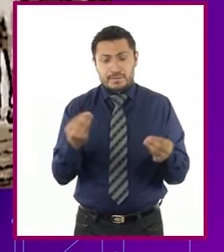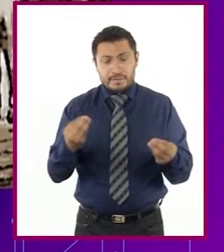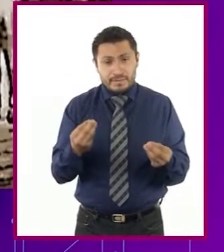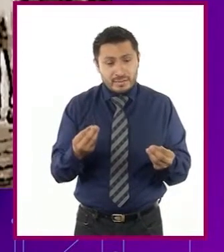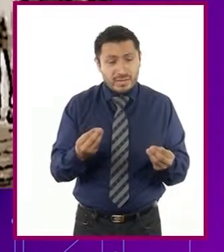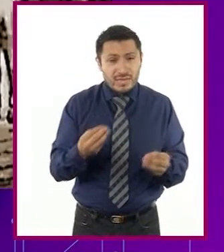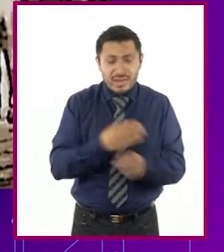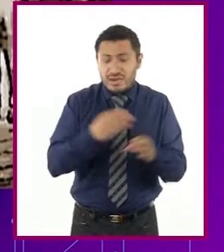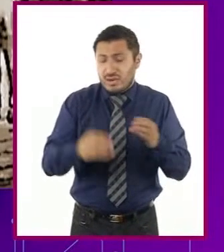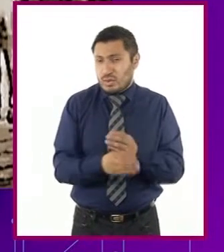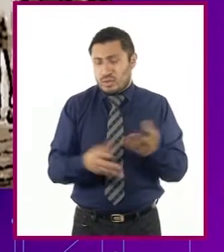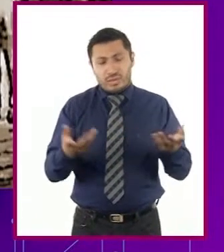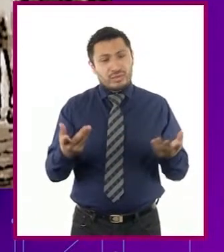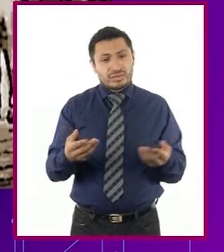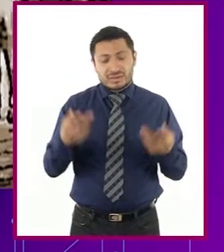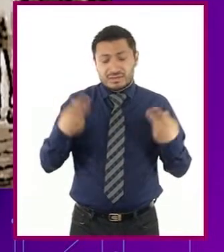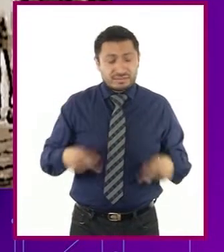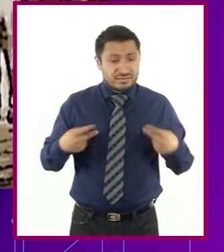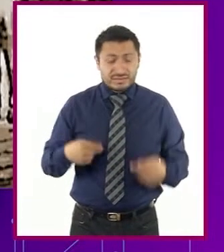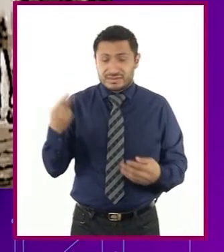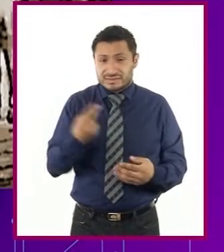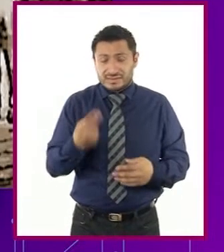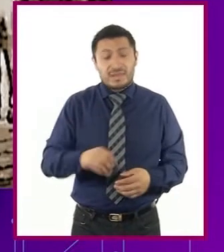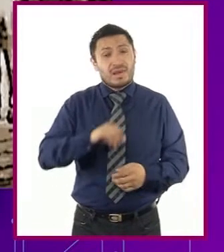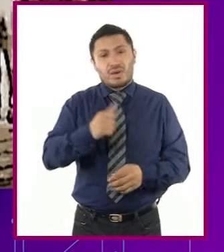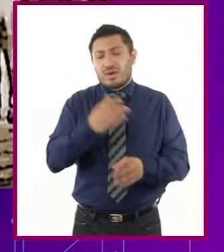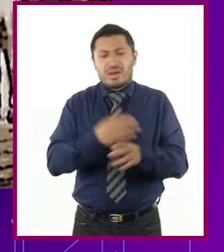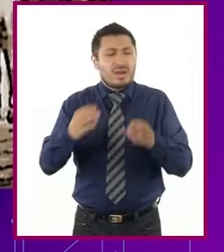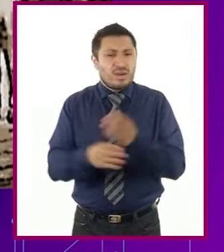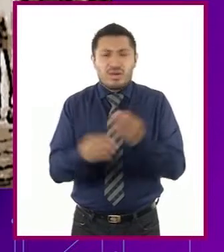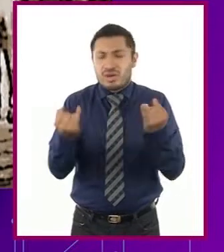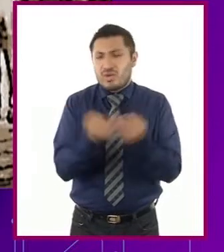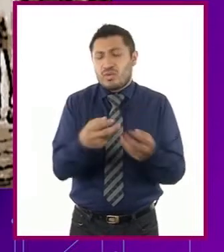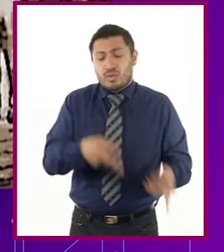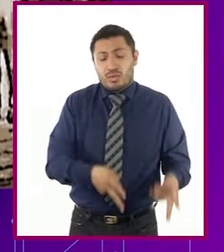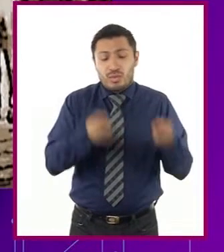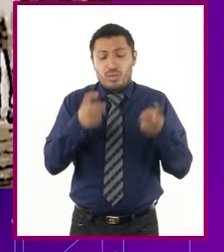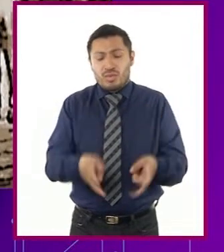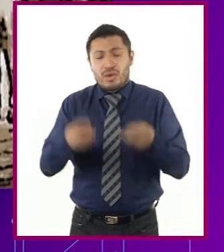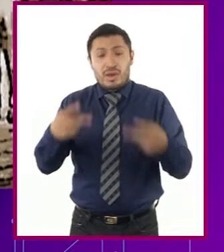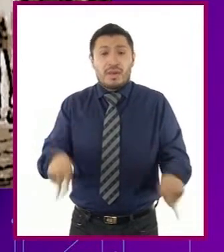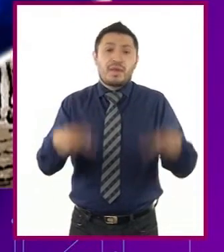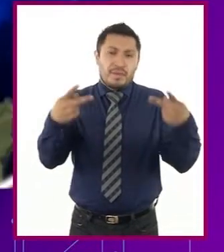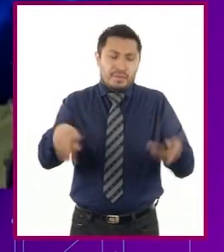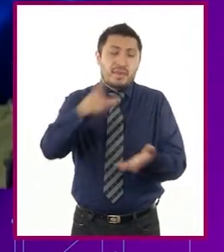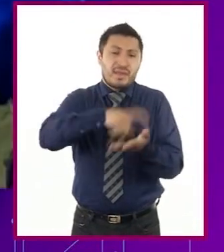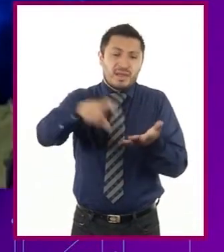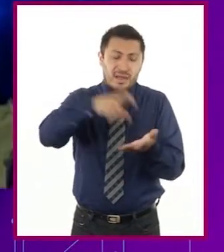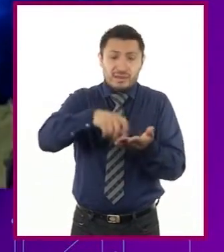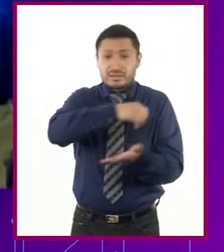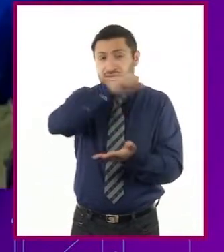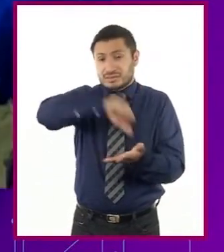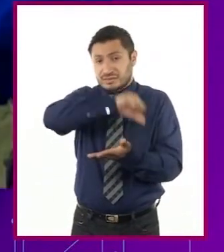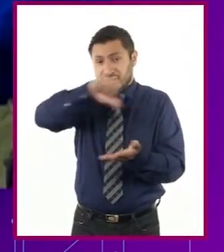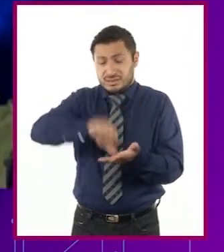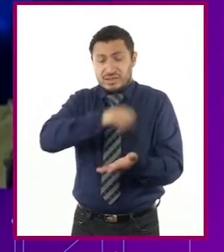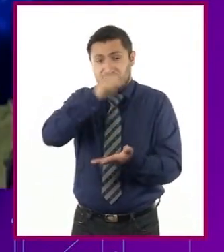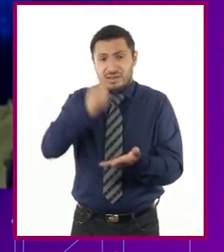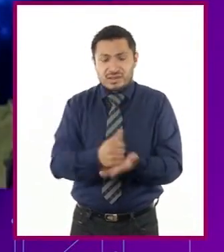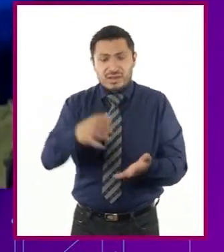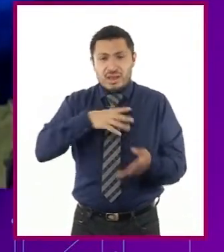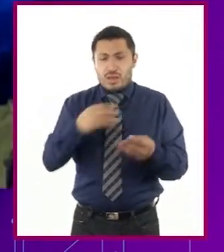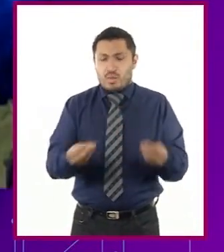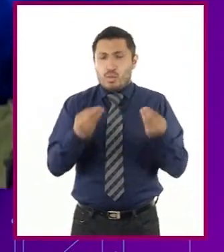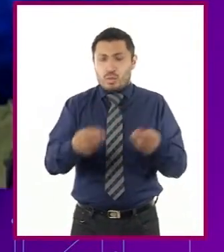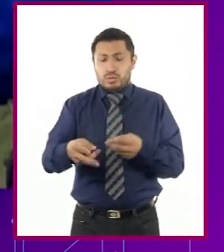ganaderos de su población, así como de otras mercancías que obtenían a través del comercio. A los centros urbanos que tenían